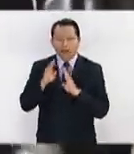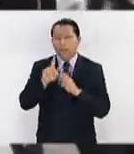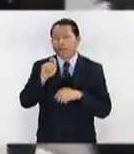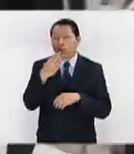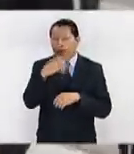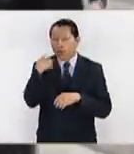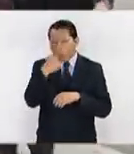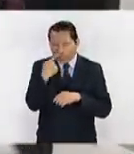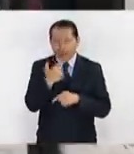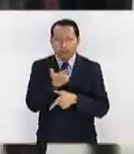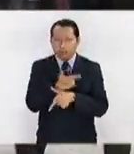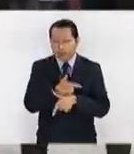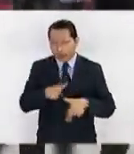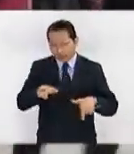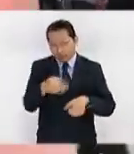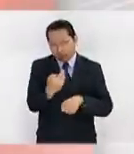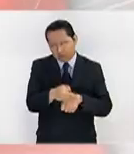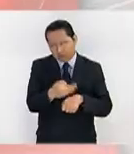quedó en libertad condicional.